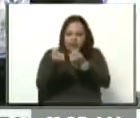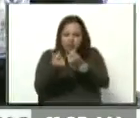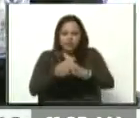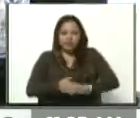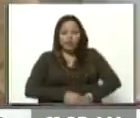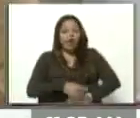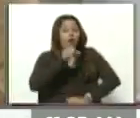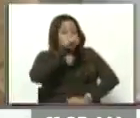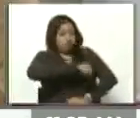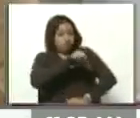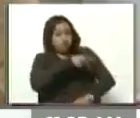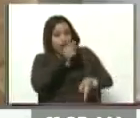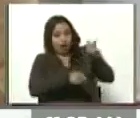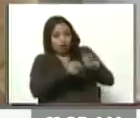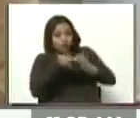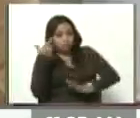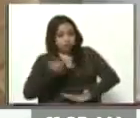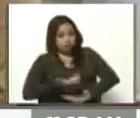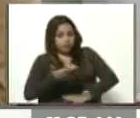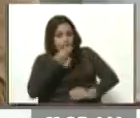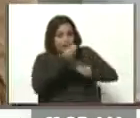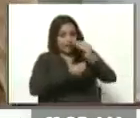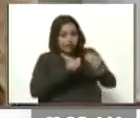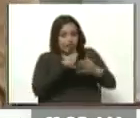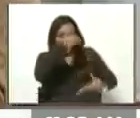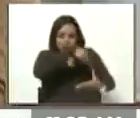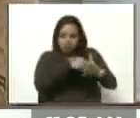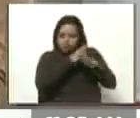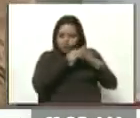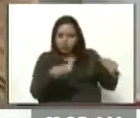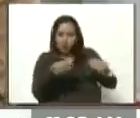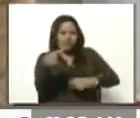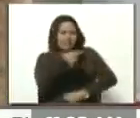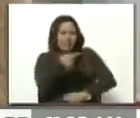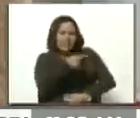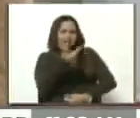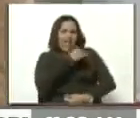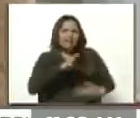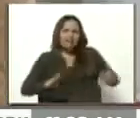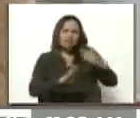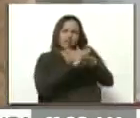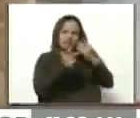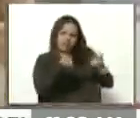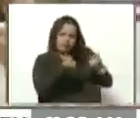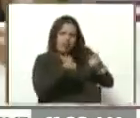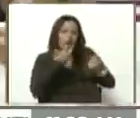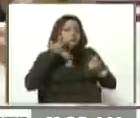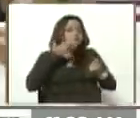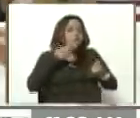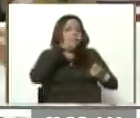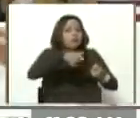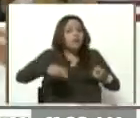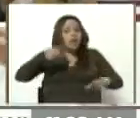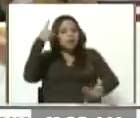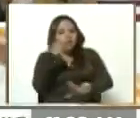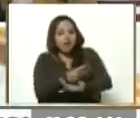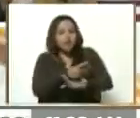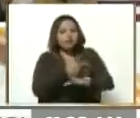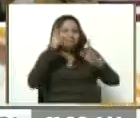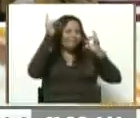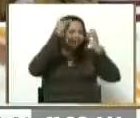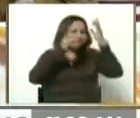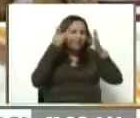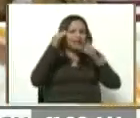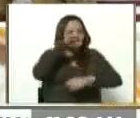Sí, uno de los aspectos fundamentales dentro de todo lo negativo que significa el bloqueo económico es que nos ha obligado a reinventarnos